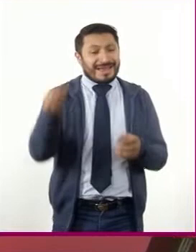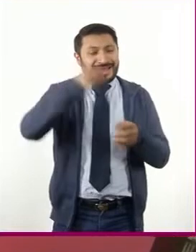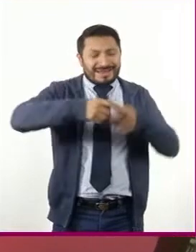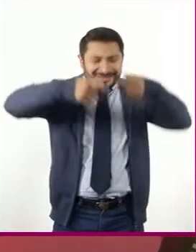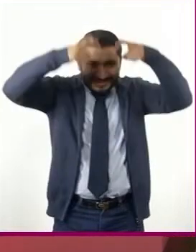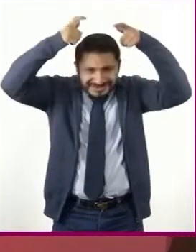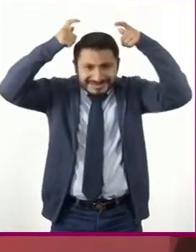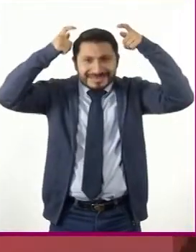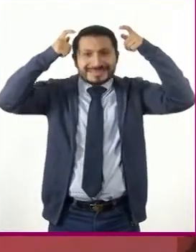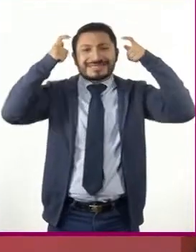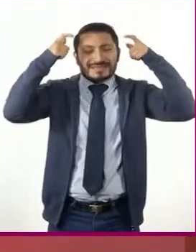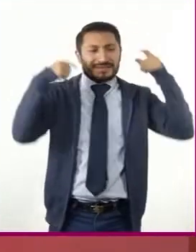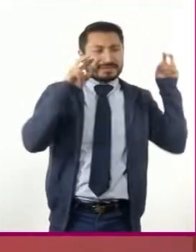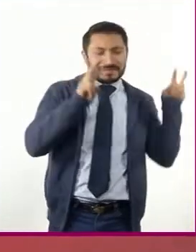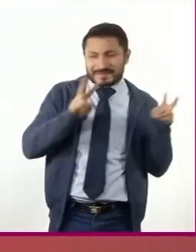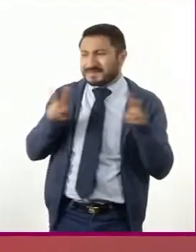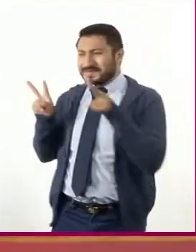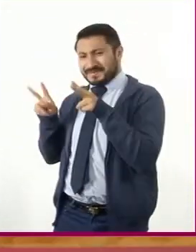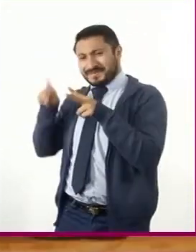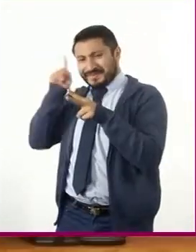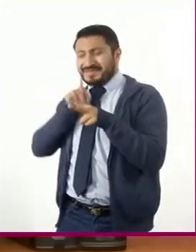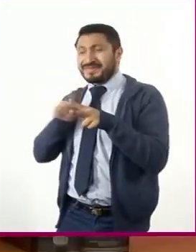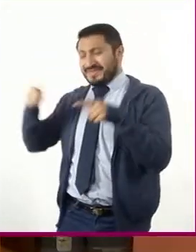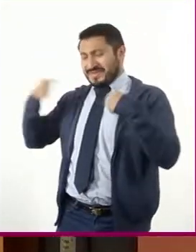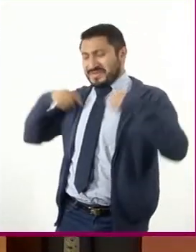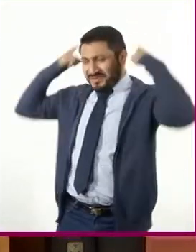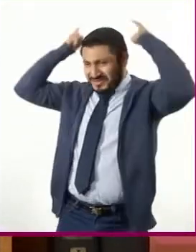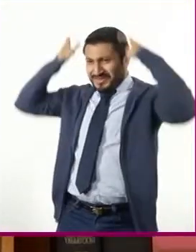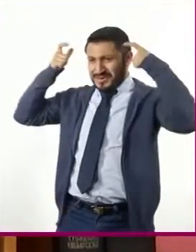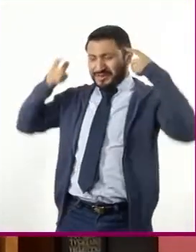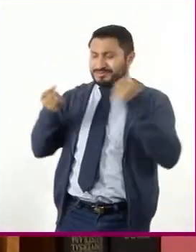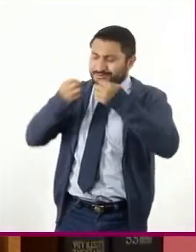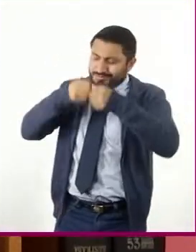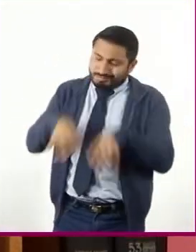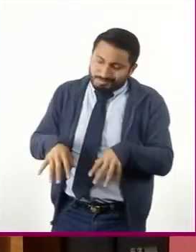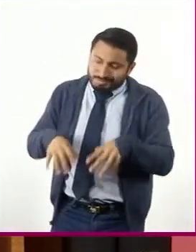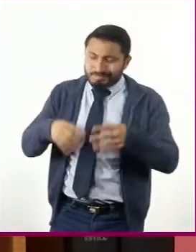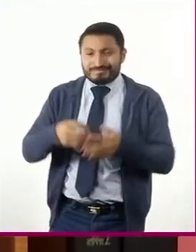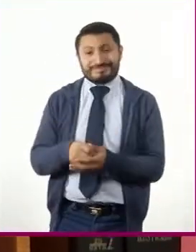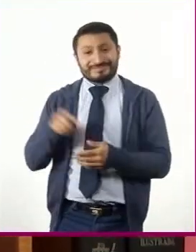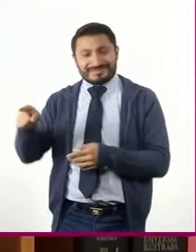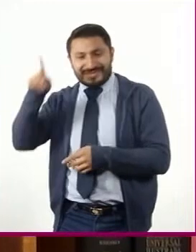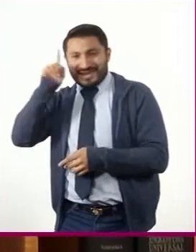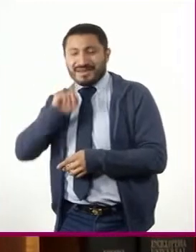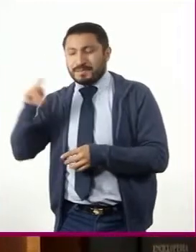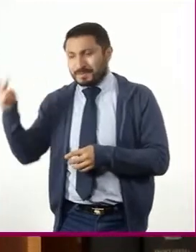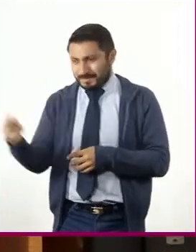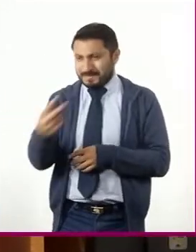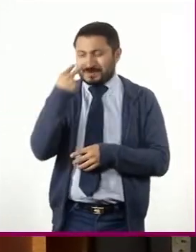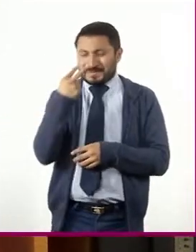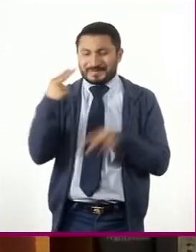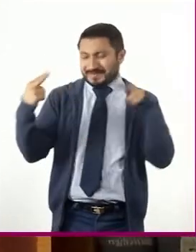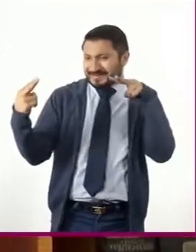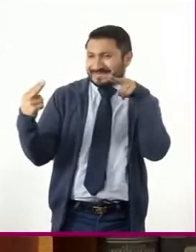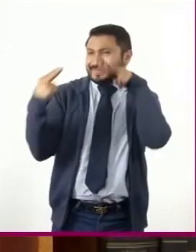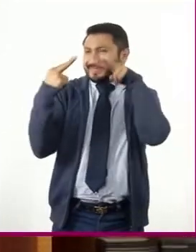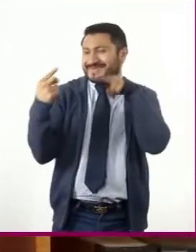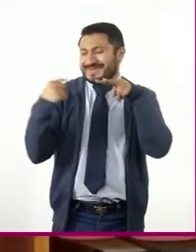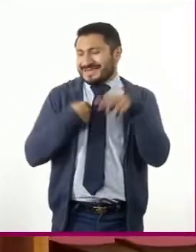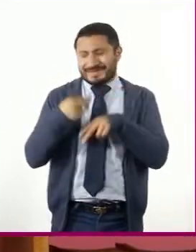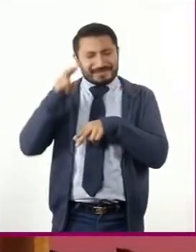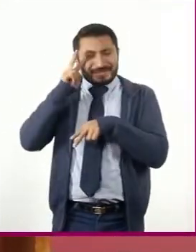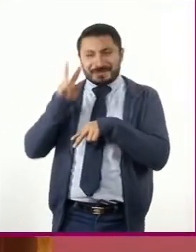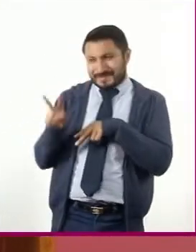mi cabeza, me volví a ella, coronado y vencido. Ella puso los ojos en mí, a mi